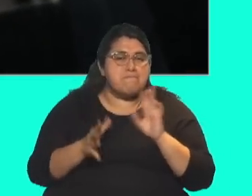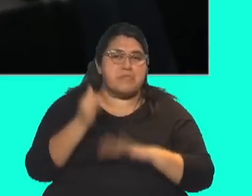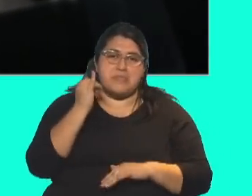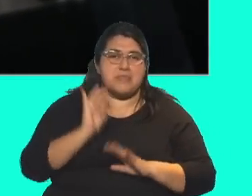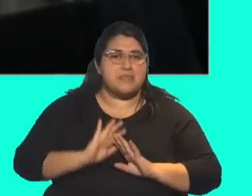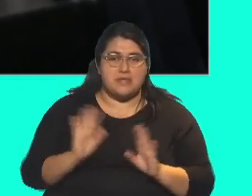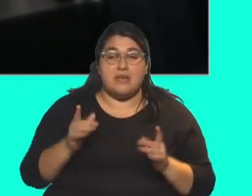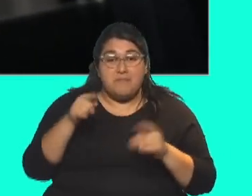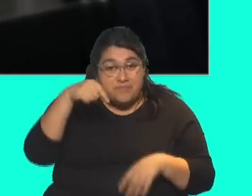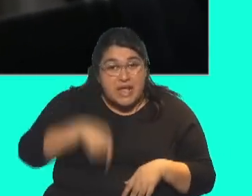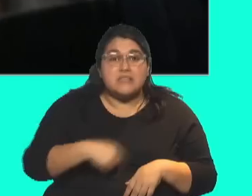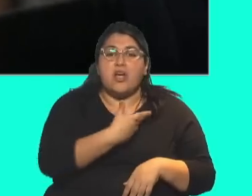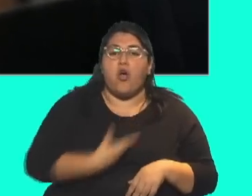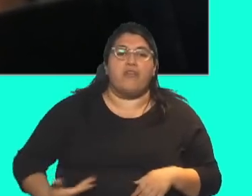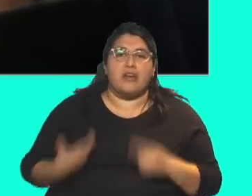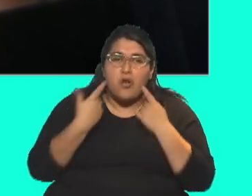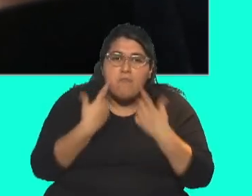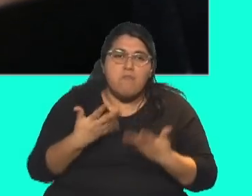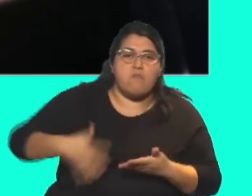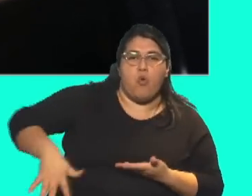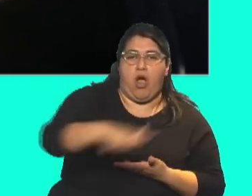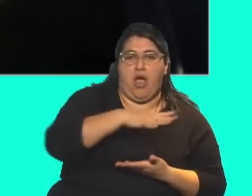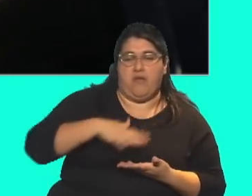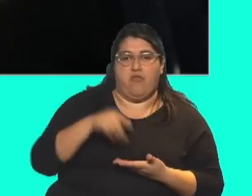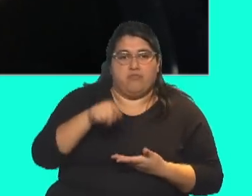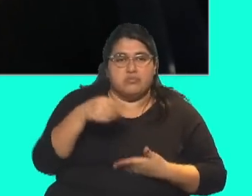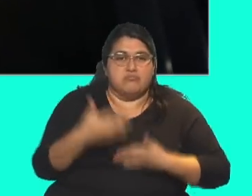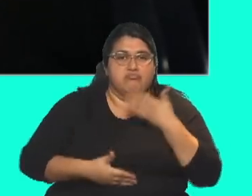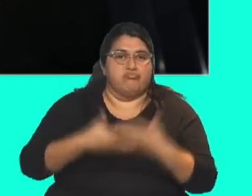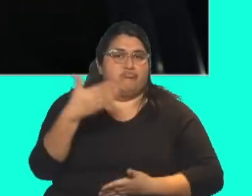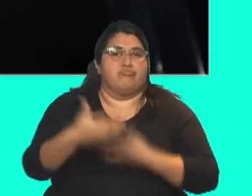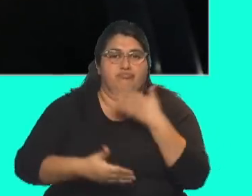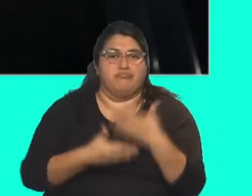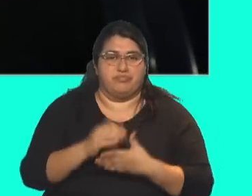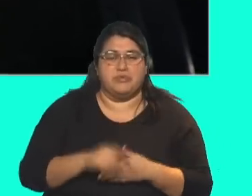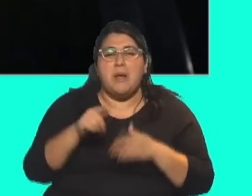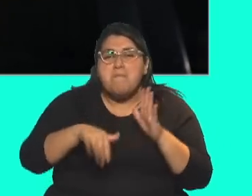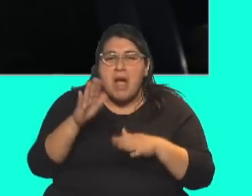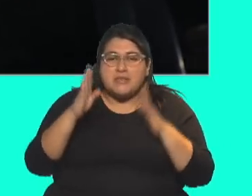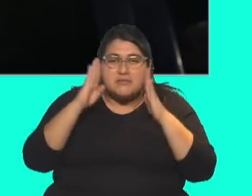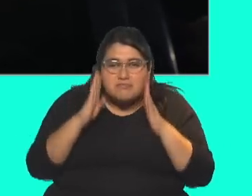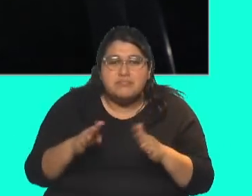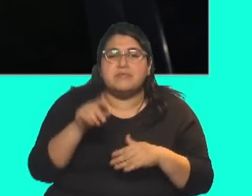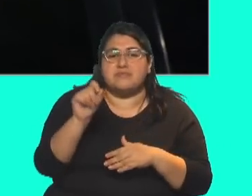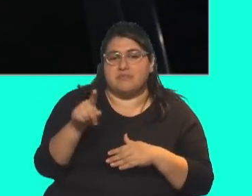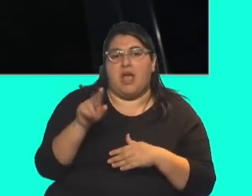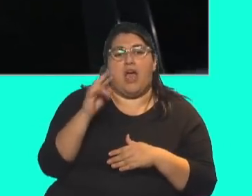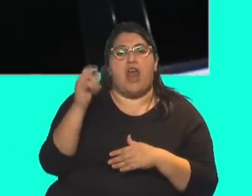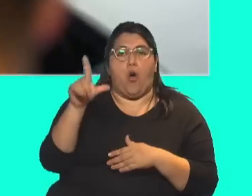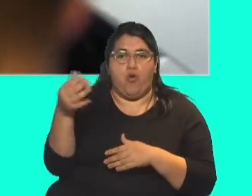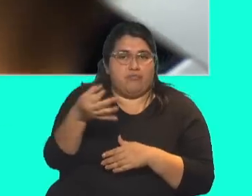este popular democrático y contra el avanzan y el señalamiento de raúl es correcto